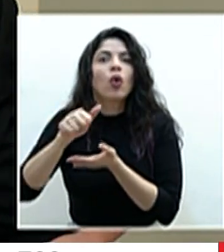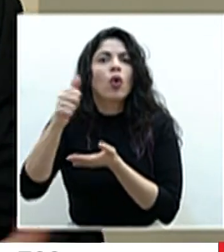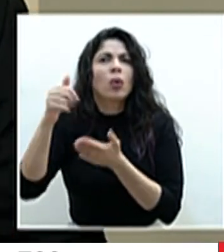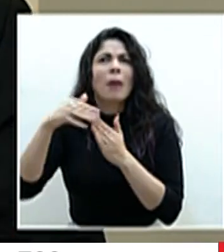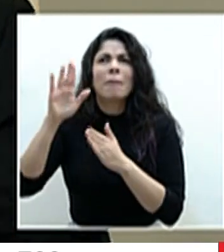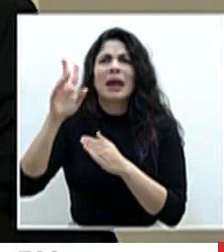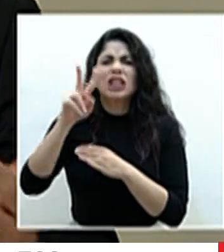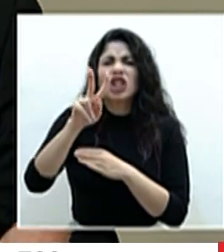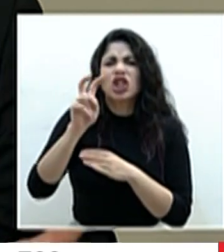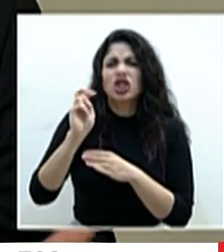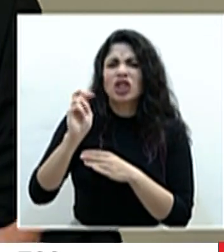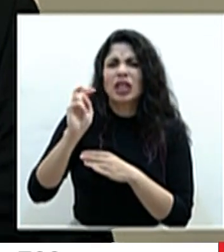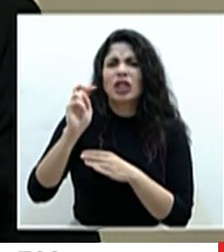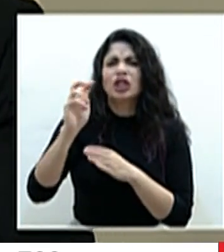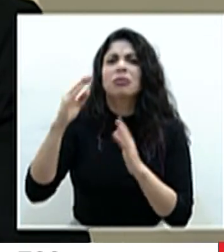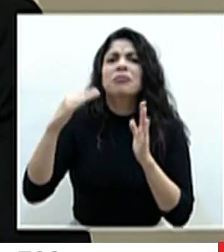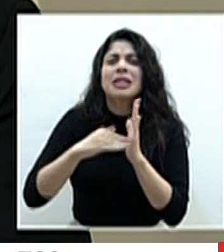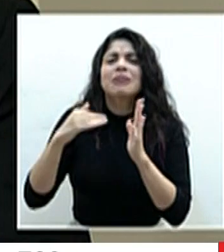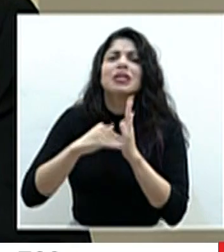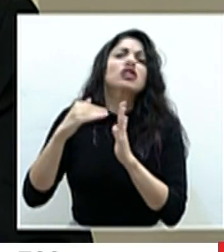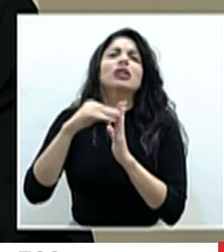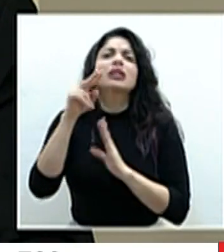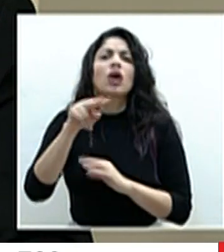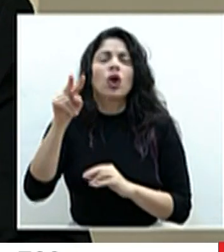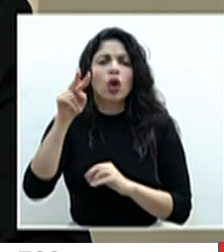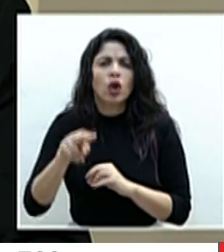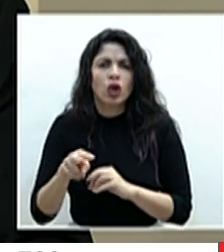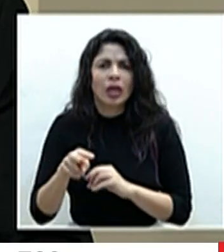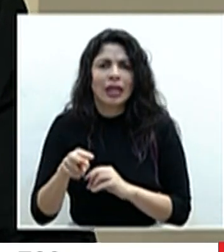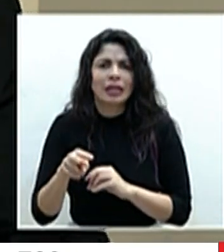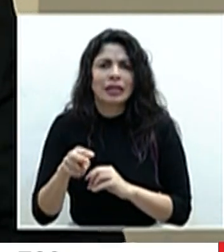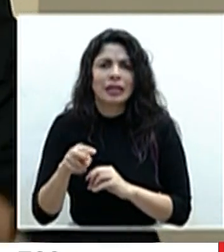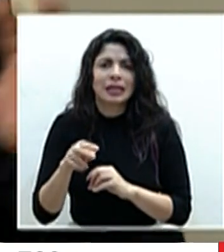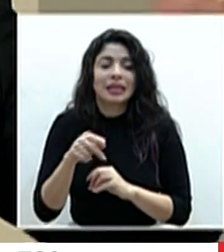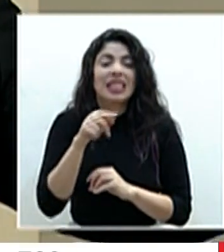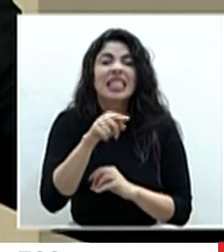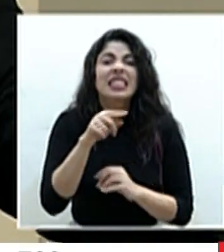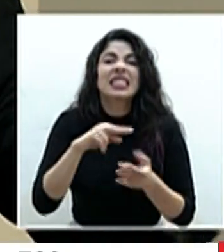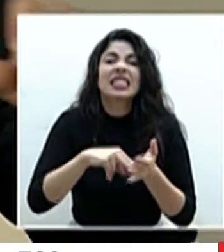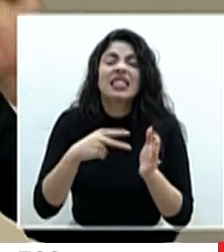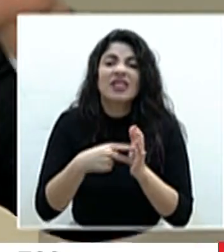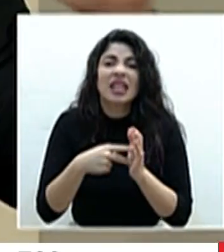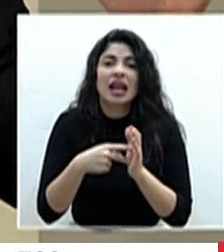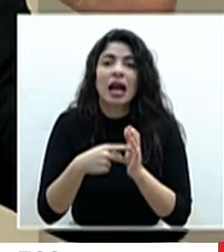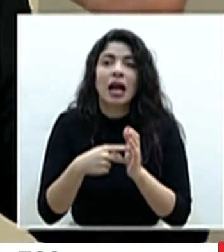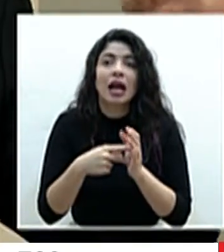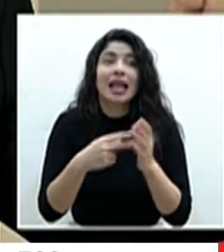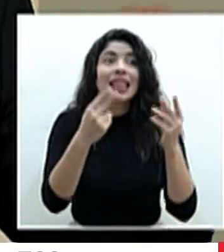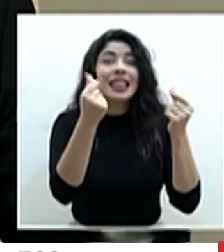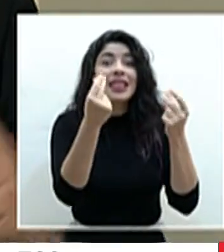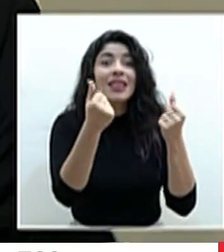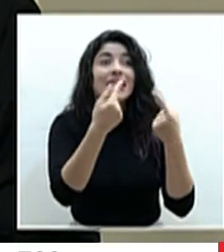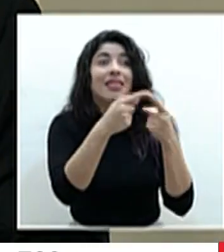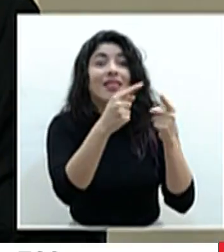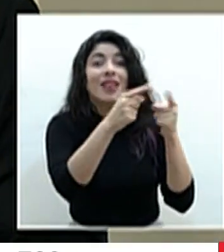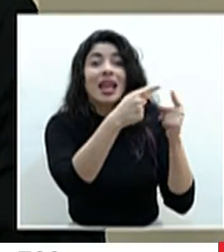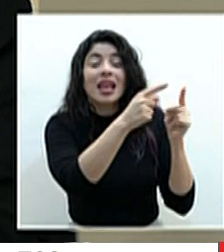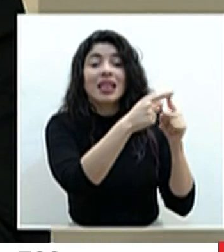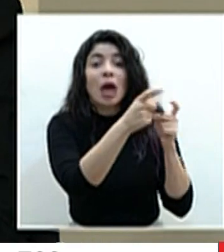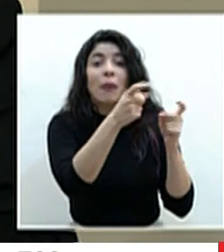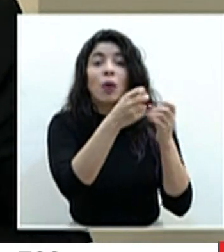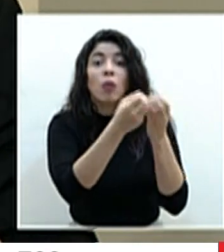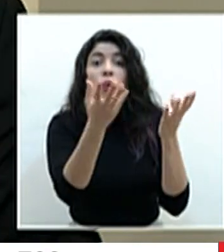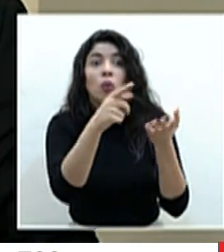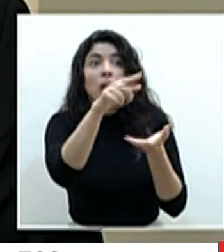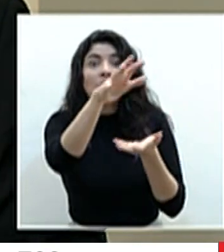más de 200.000 millones de colones, que es tomar dineros, distintas partes de la administración